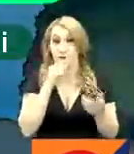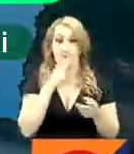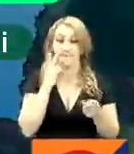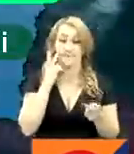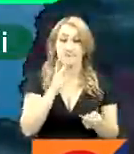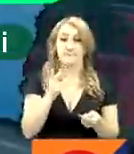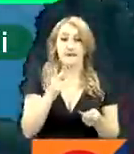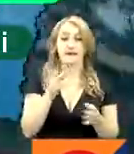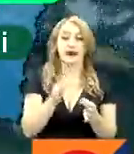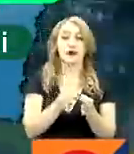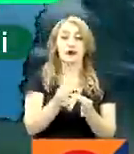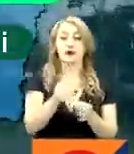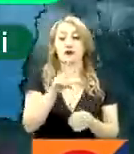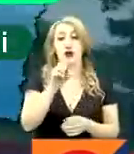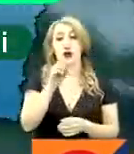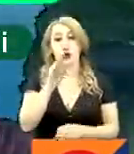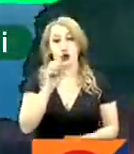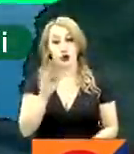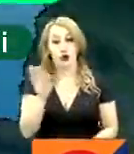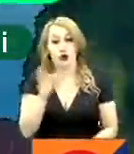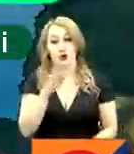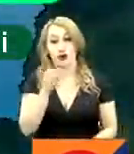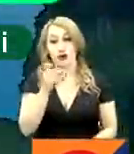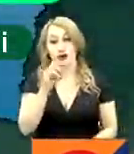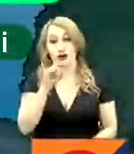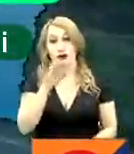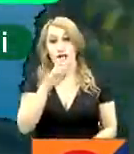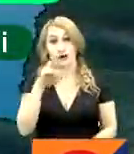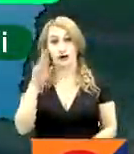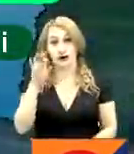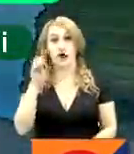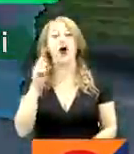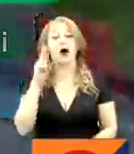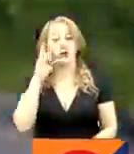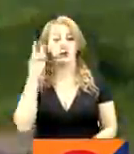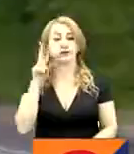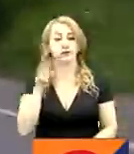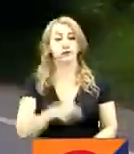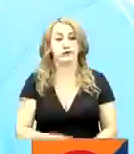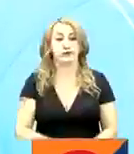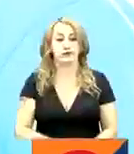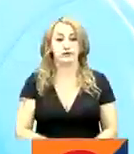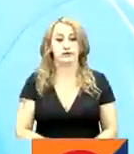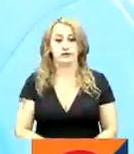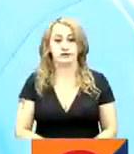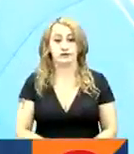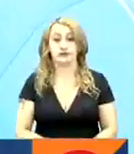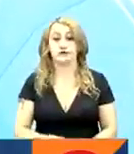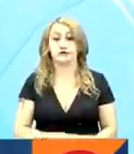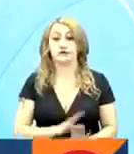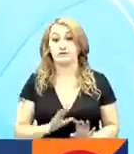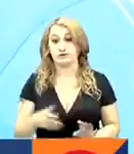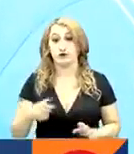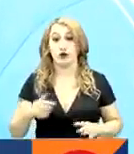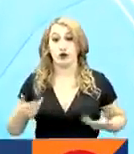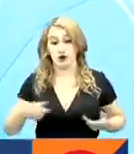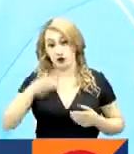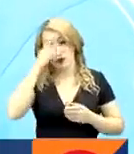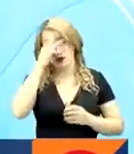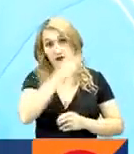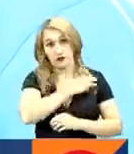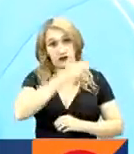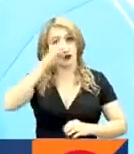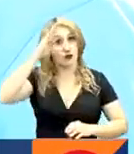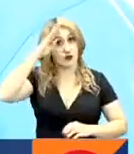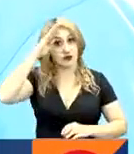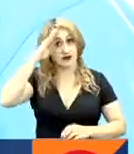loboguerrero o sea en estos días ya uno se traslada con él con la caravana por el medio del ejército a la policía y él